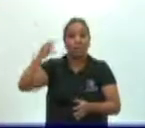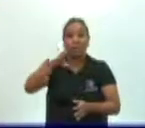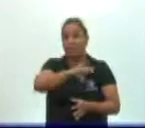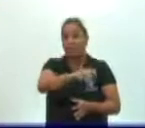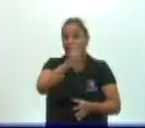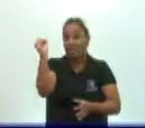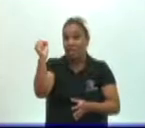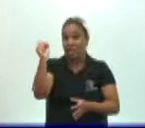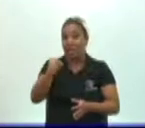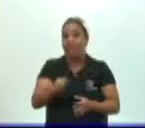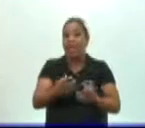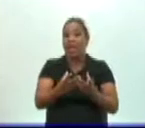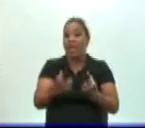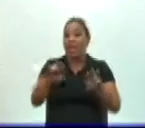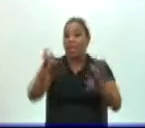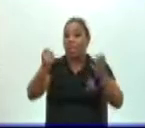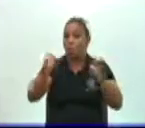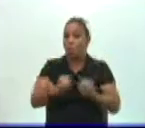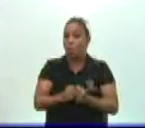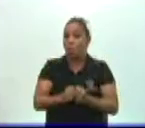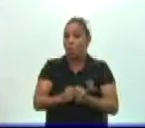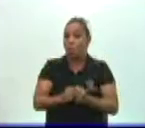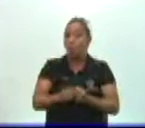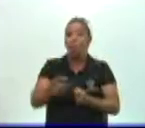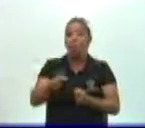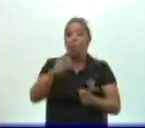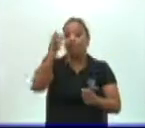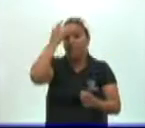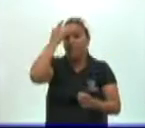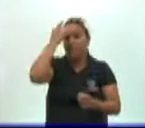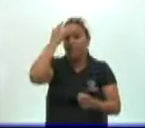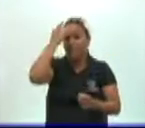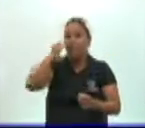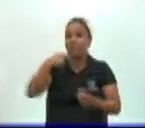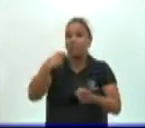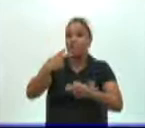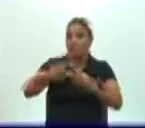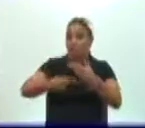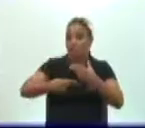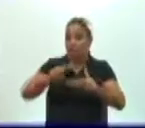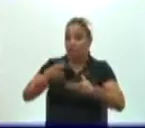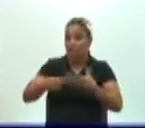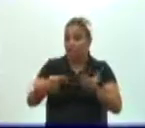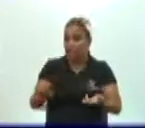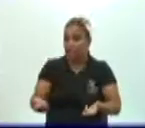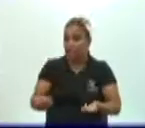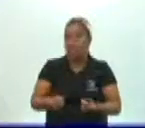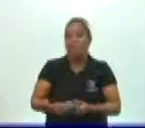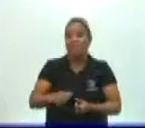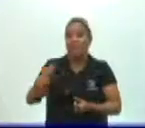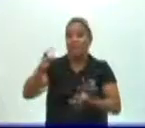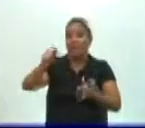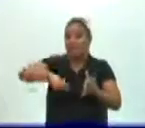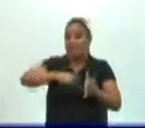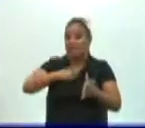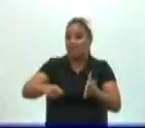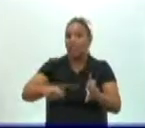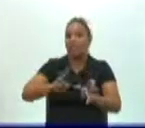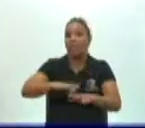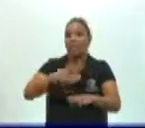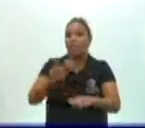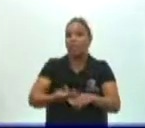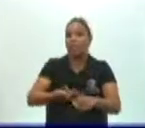después elaboraban los vestuarios y lo vendían mucho más caros en esta región, y esto por supuesto